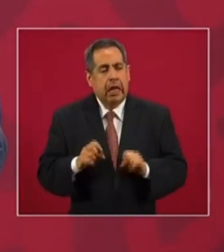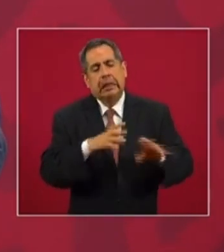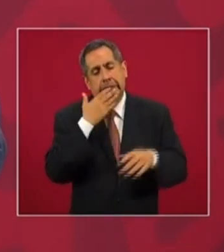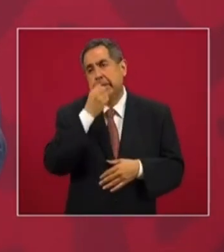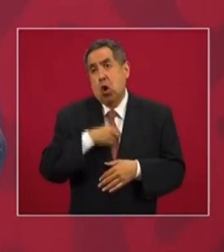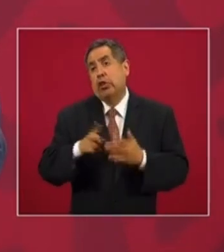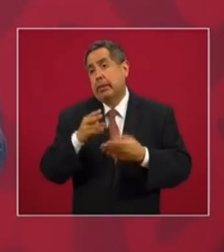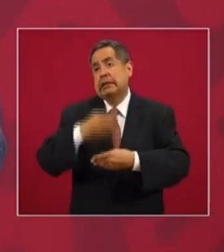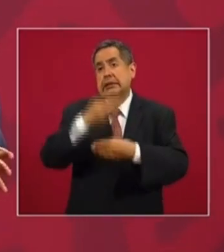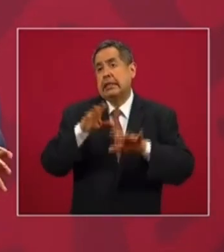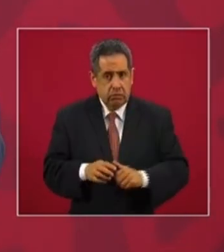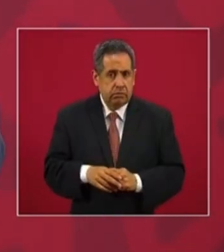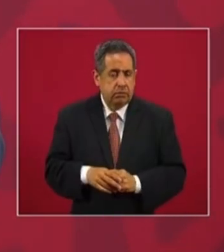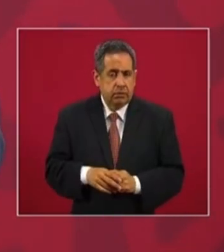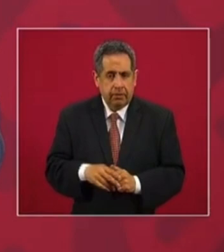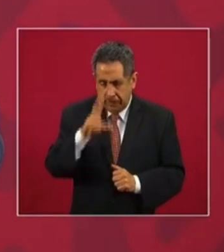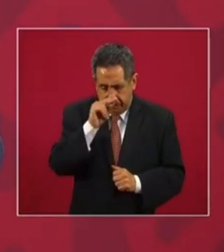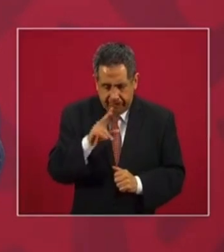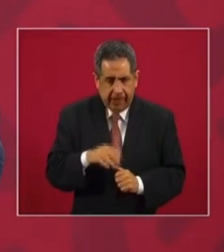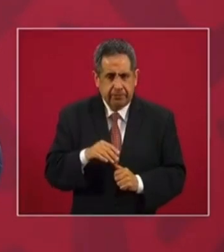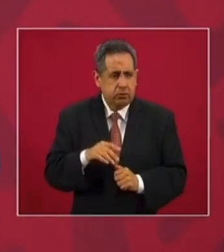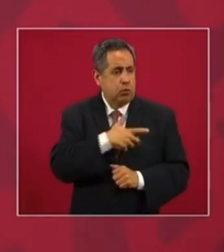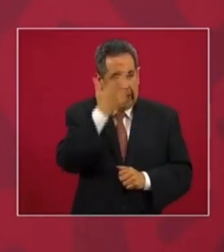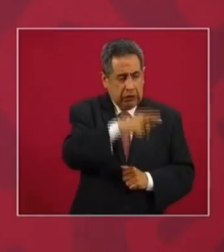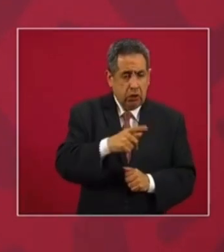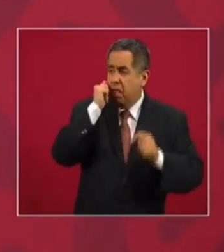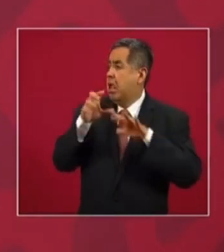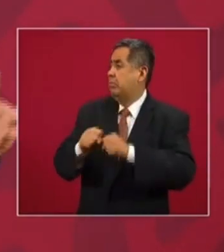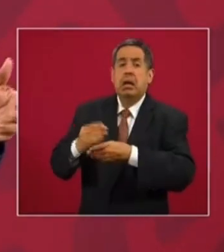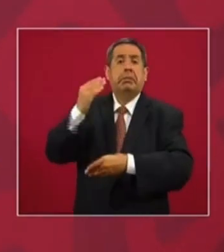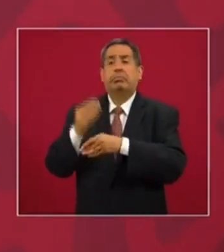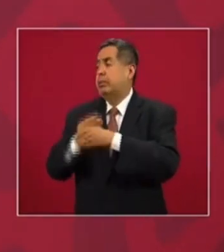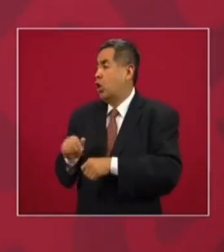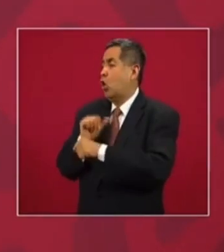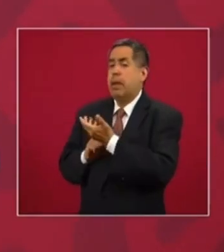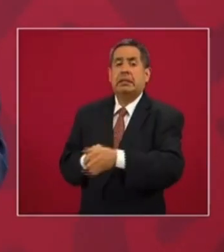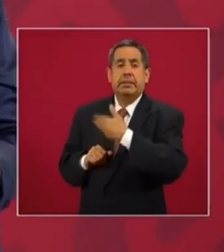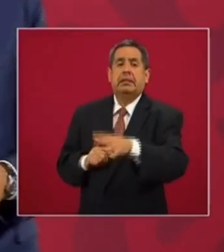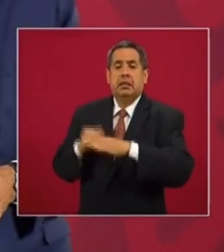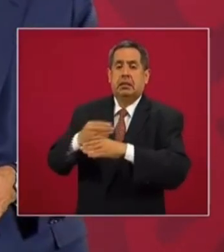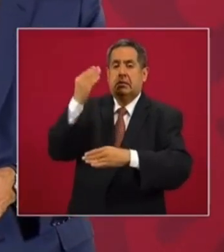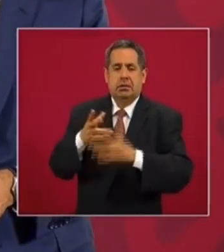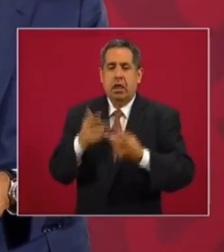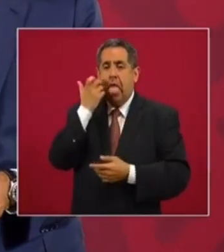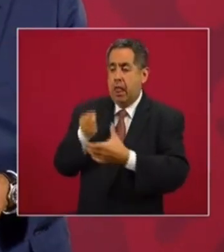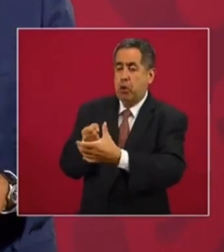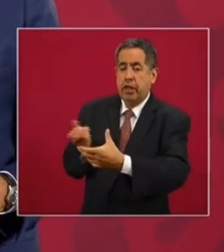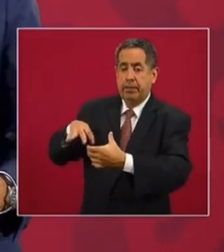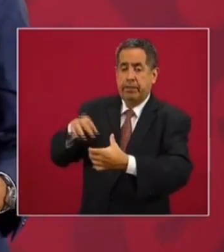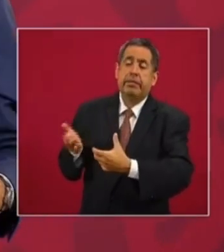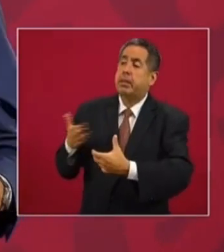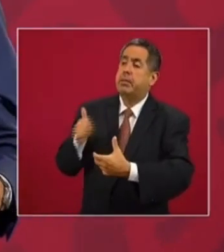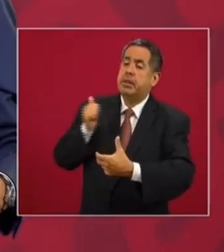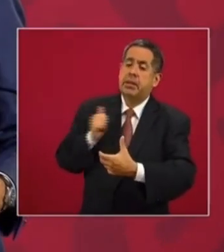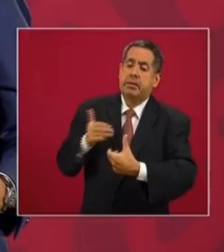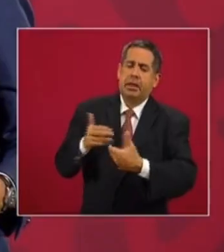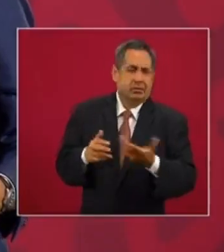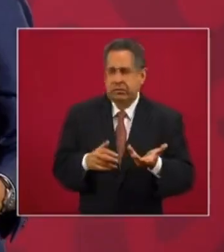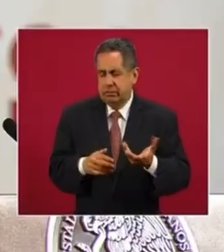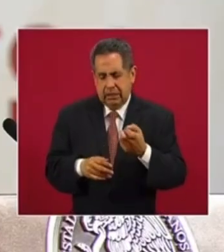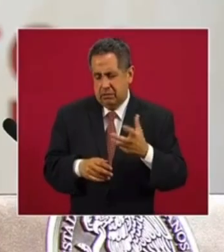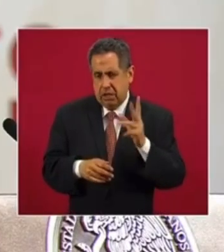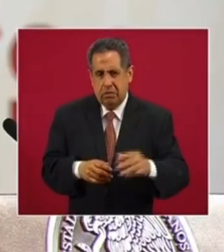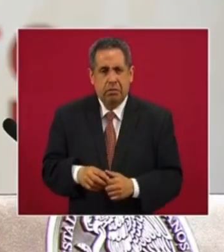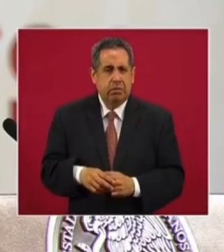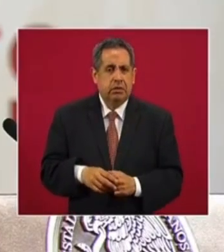tolerada en todos lados. No había causas de fondo, ya era sacar dinero al tomar las